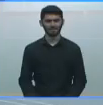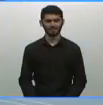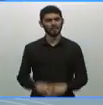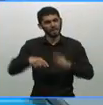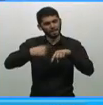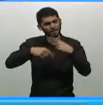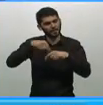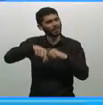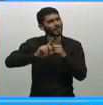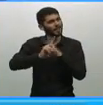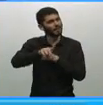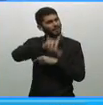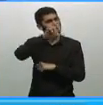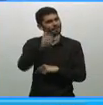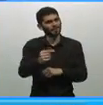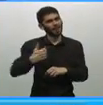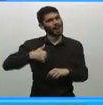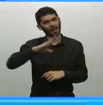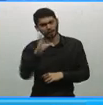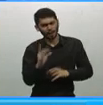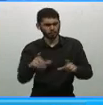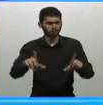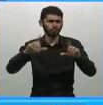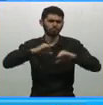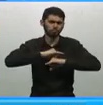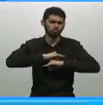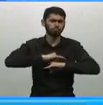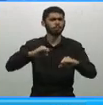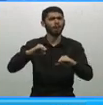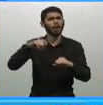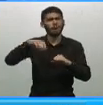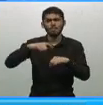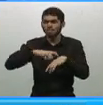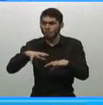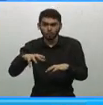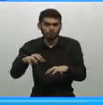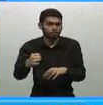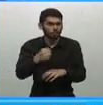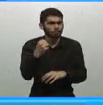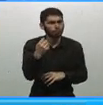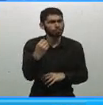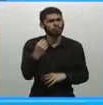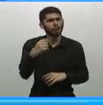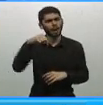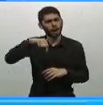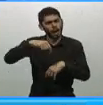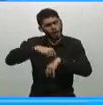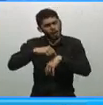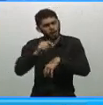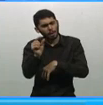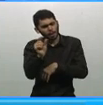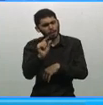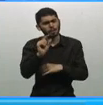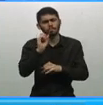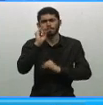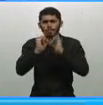seguimos en vivo y en directo para toda la república Argentina en depor TV noticias momento importante dentro de nuestro noticiero es la hora de regresar a